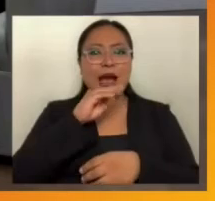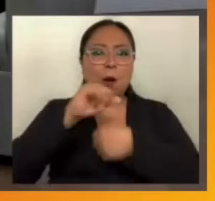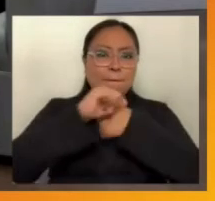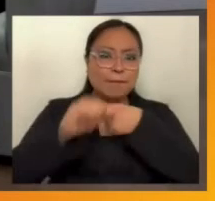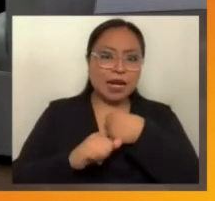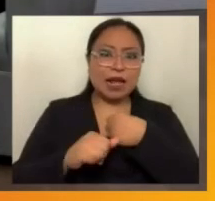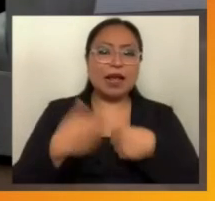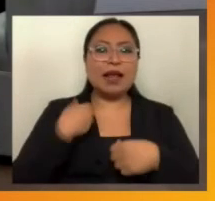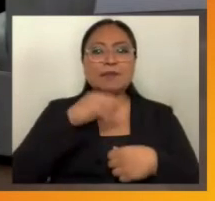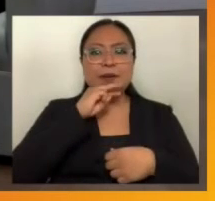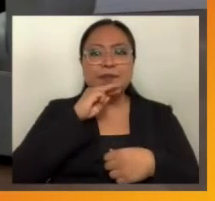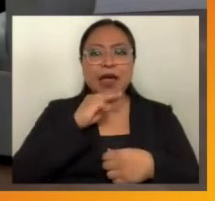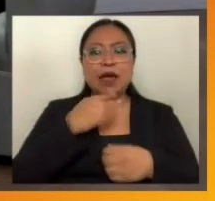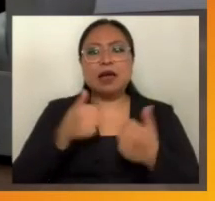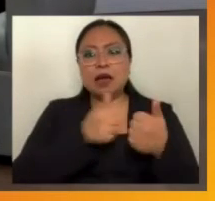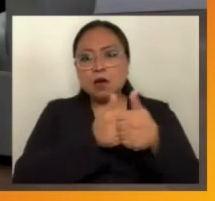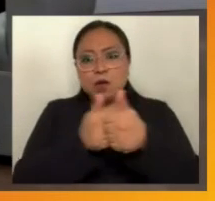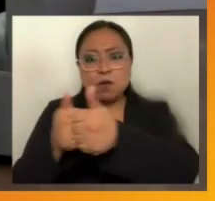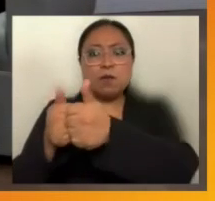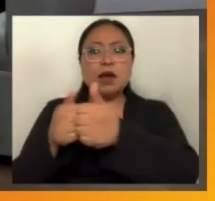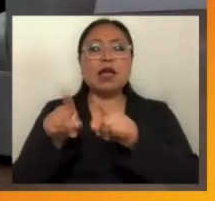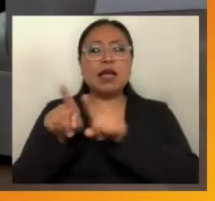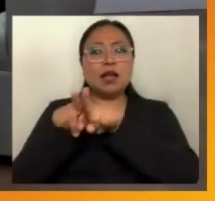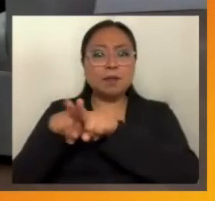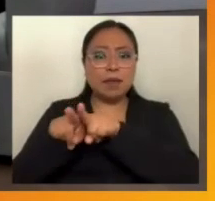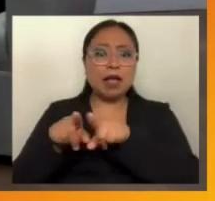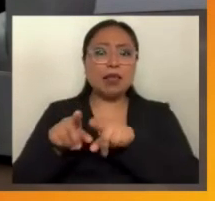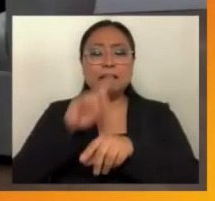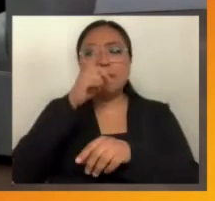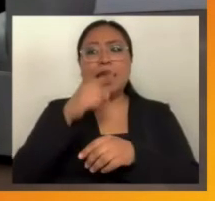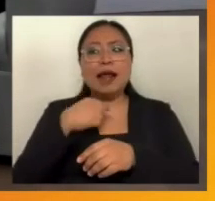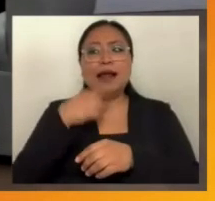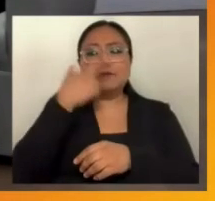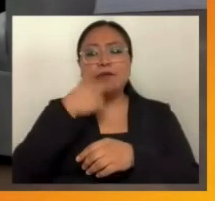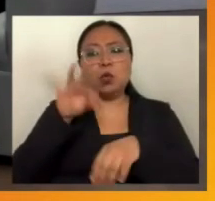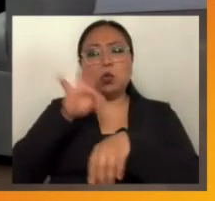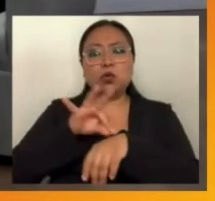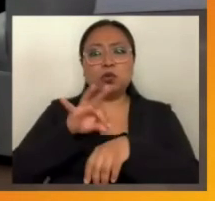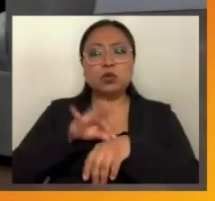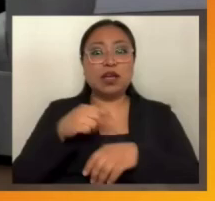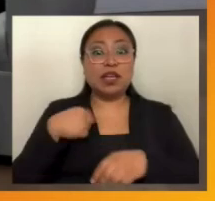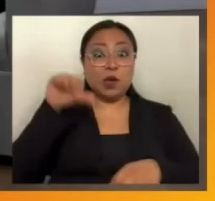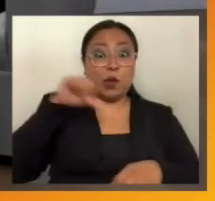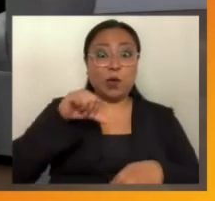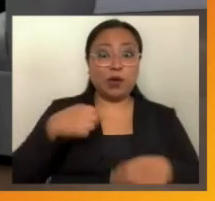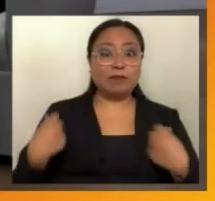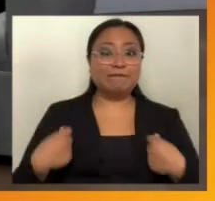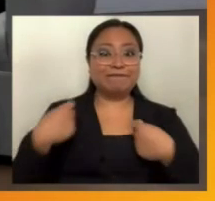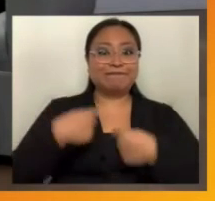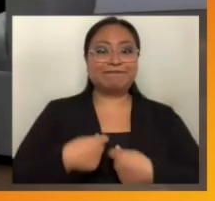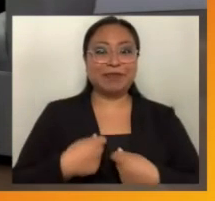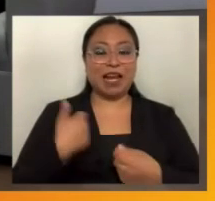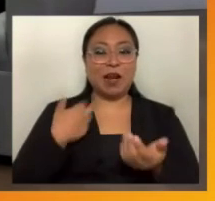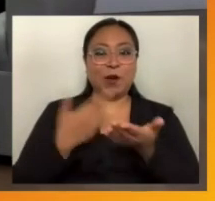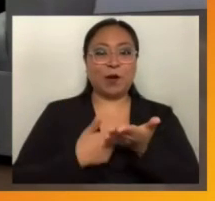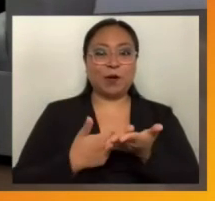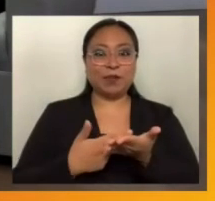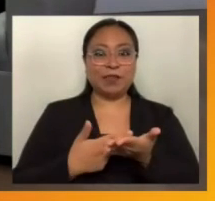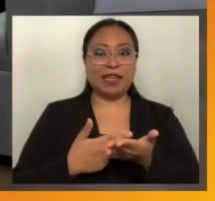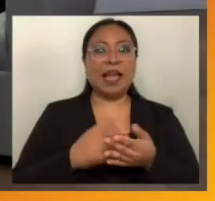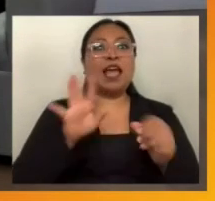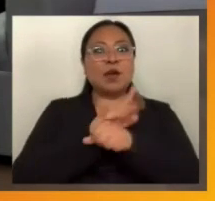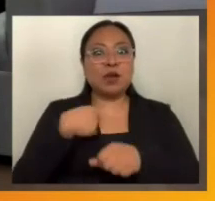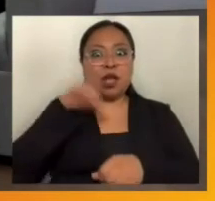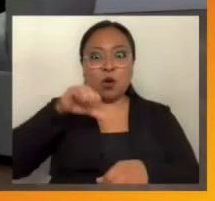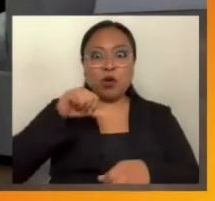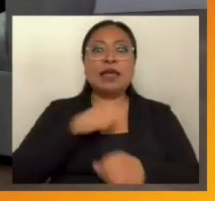aventó todas las quimios con mi mamá? Y hoy vengo con un saco rosa, contenta porque vengo a hablar del tema ya una